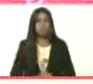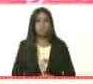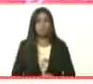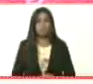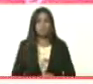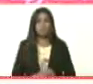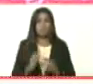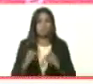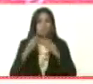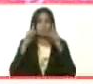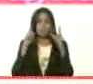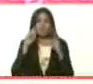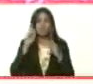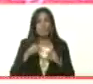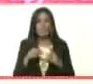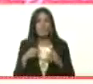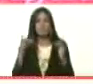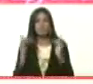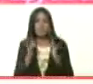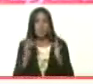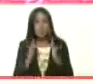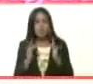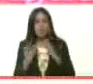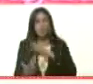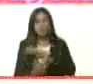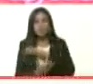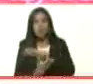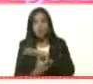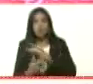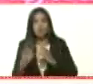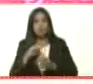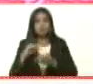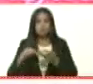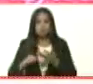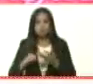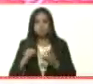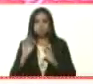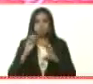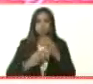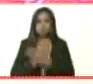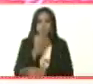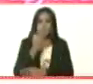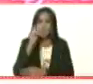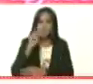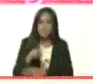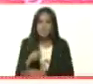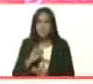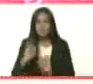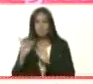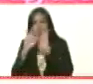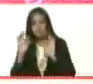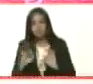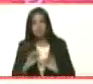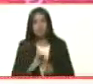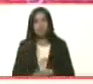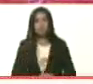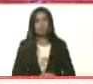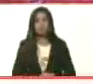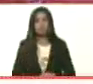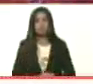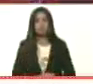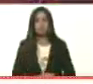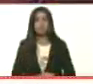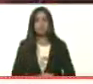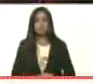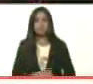hacer milagros en la tecnología, en la reparación, en el mantenimiento, en el funcionamiento de los equipos industriales.